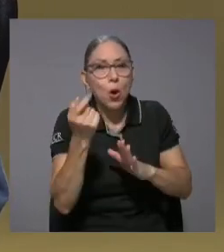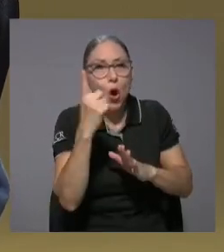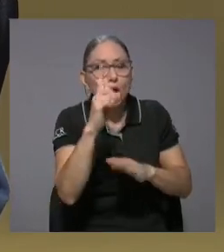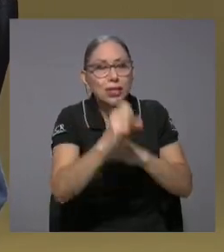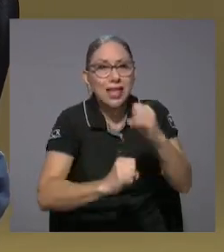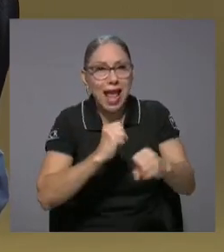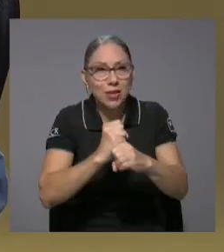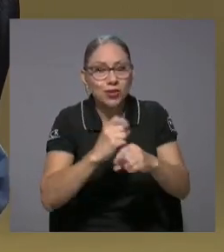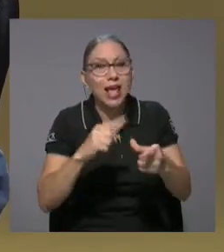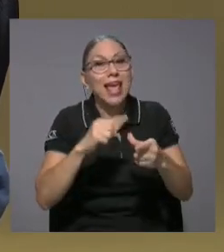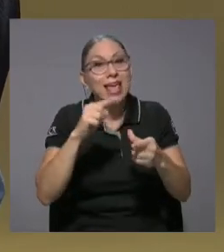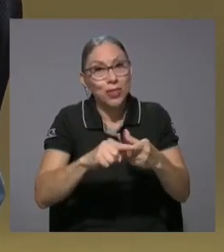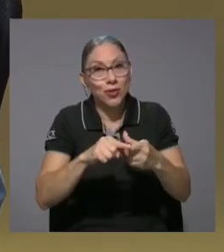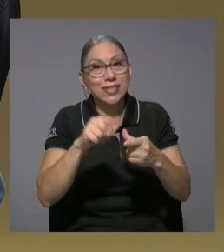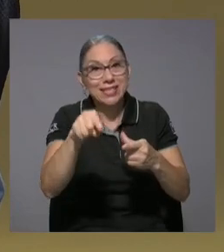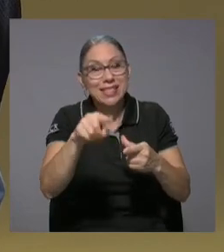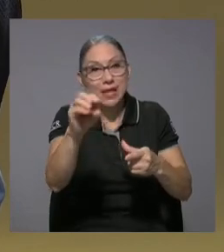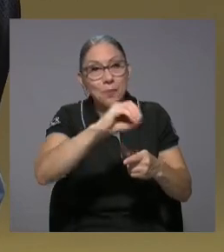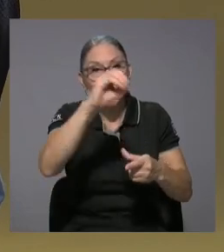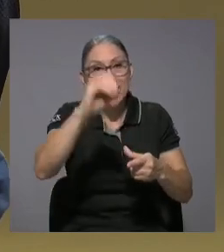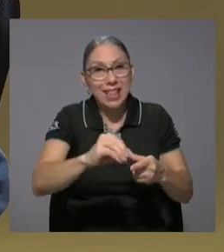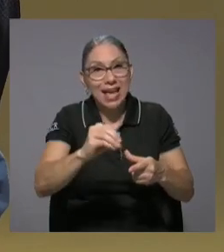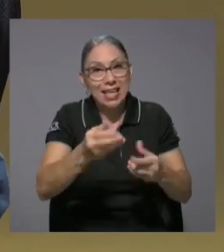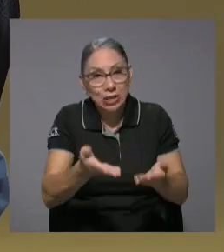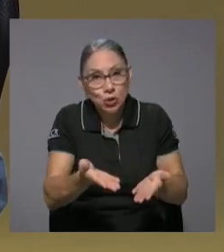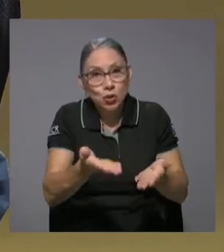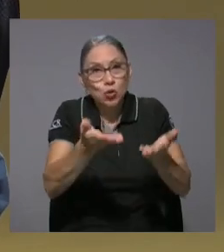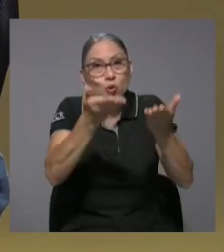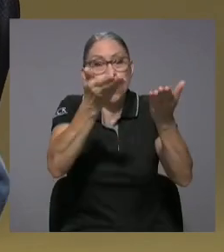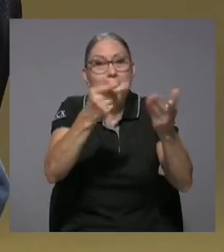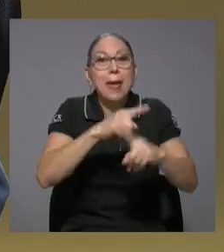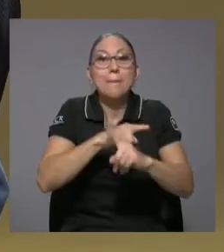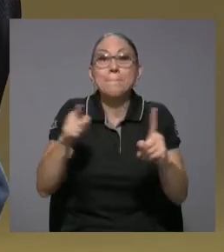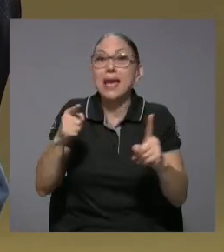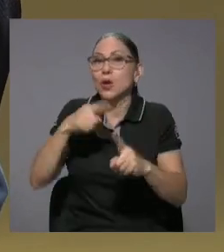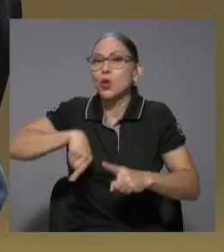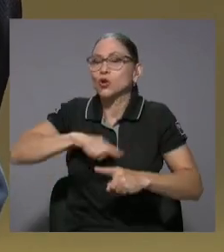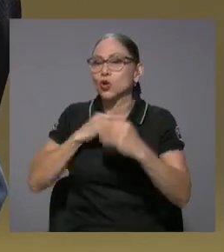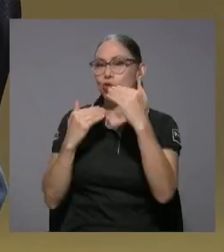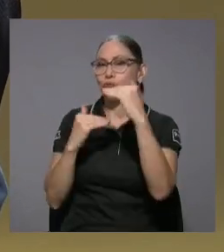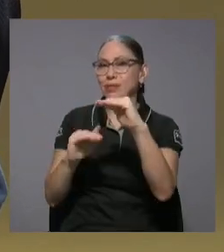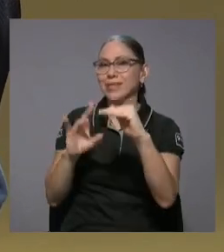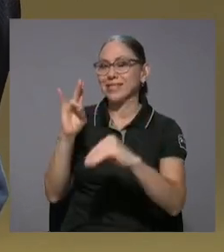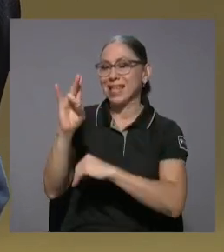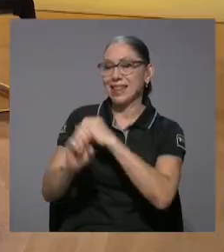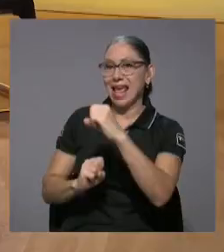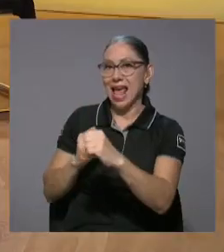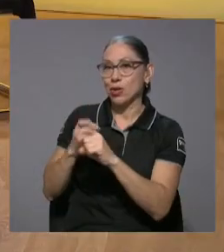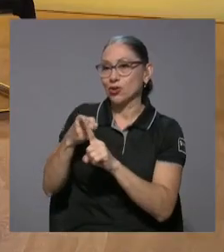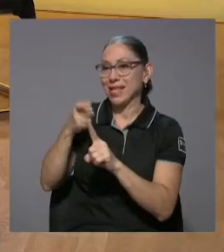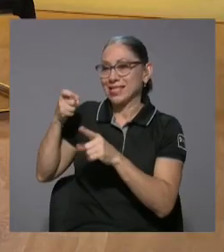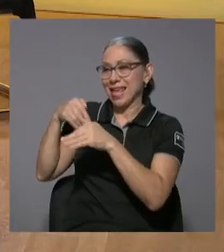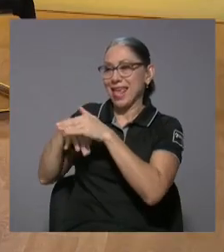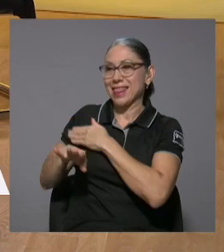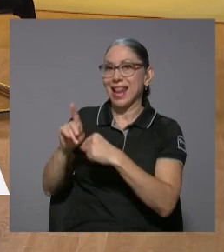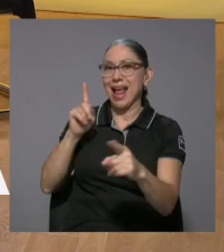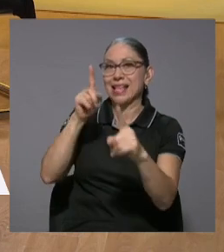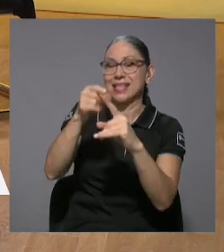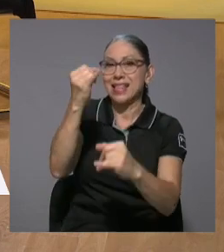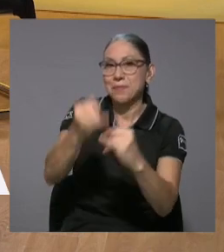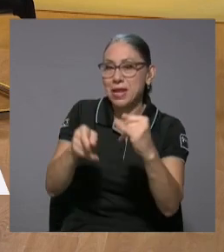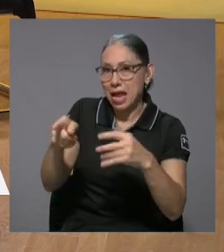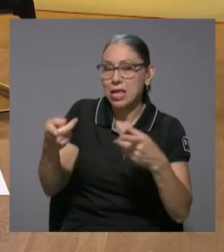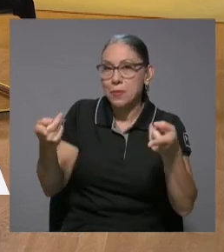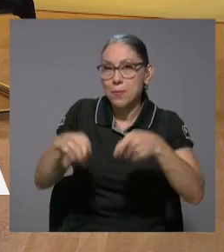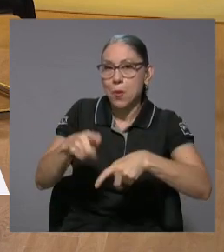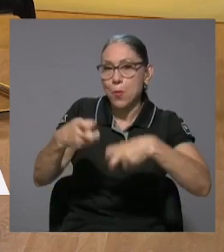sube bastante y ya la caída no es tan pronunciada, pero a 7 años estamos teniendo un problema. No se debe exactamente a tiempos